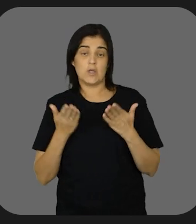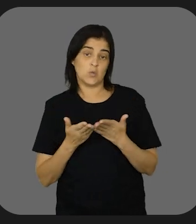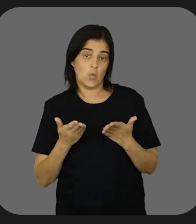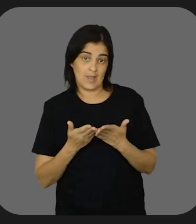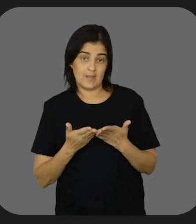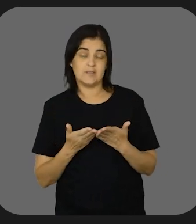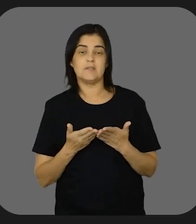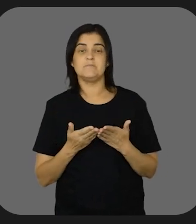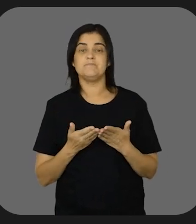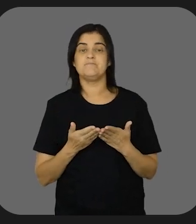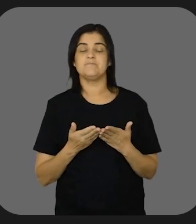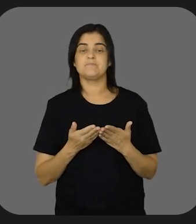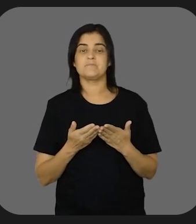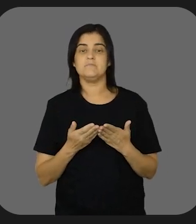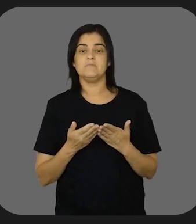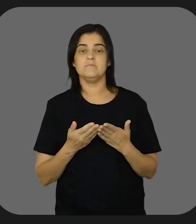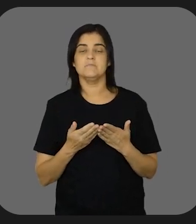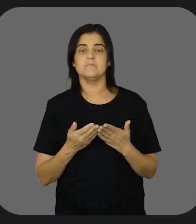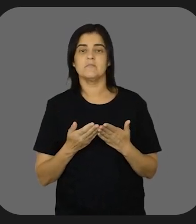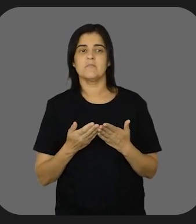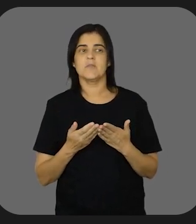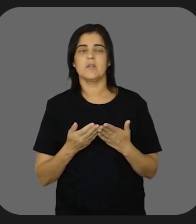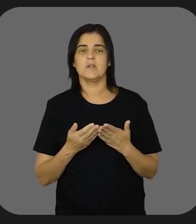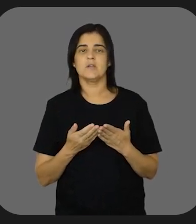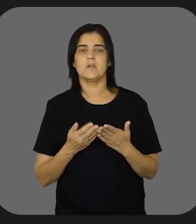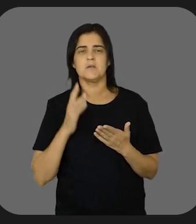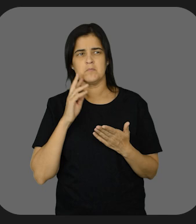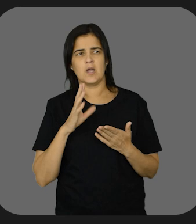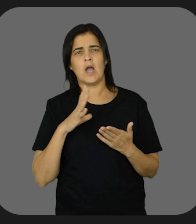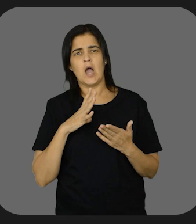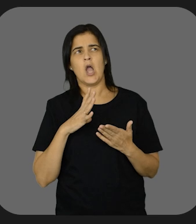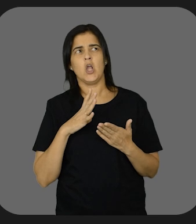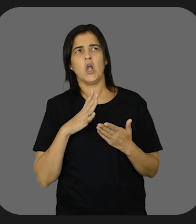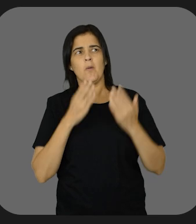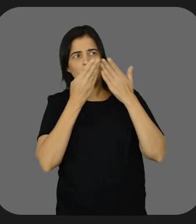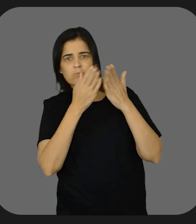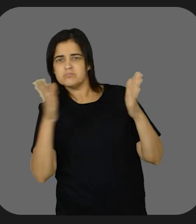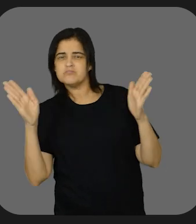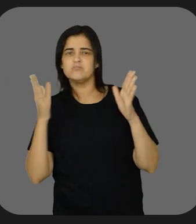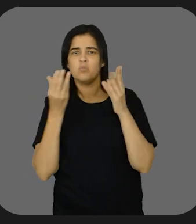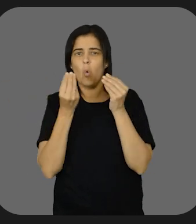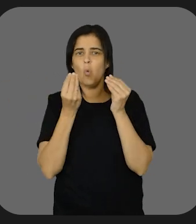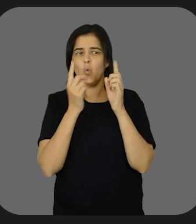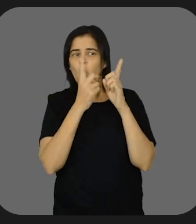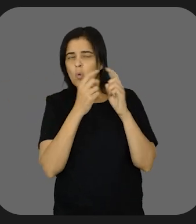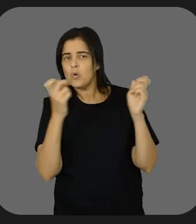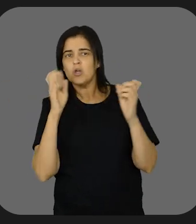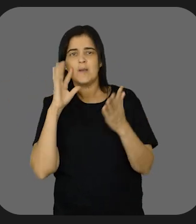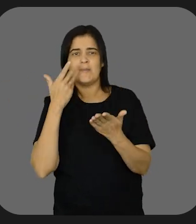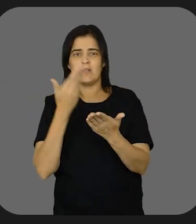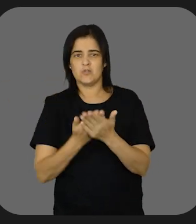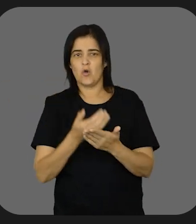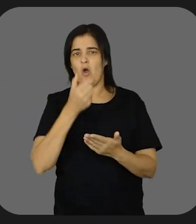estudiante y bueno, veo que se abre un mundo realmente, ¿no? Con esto que planteó